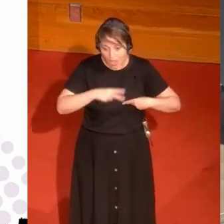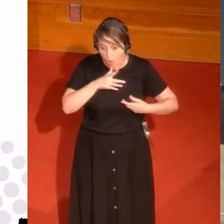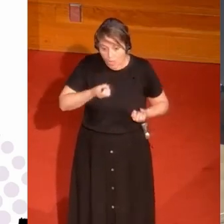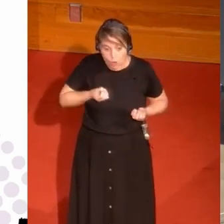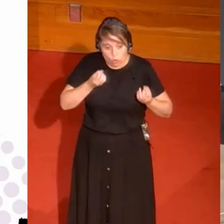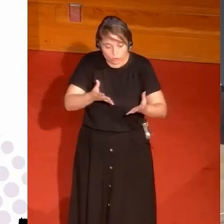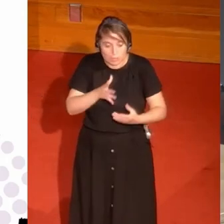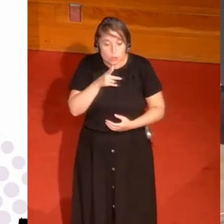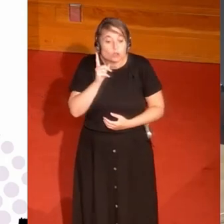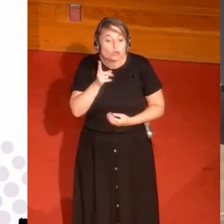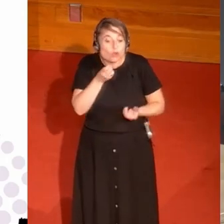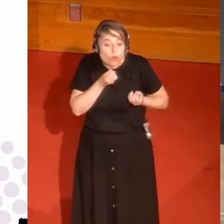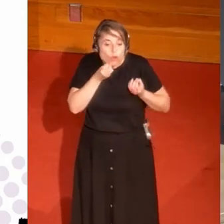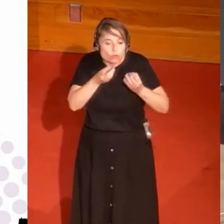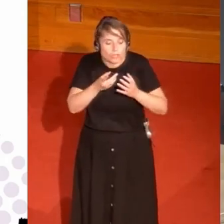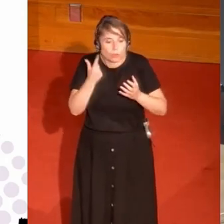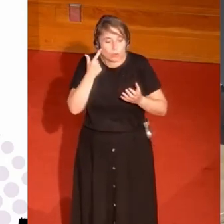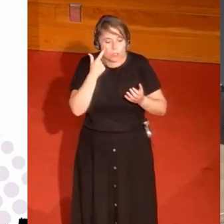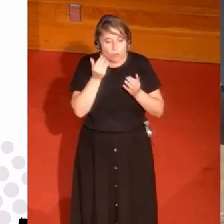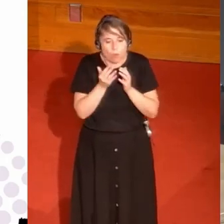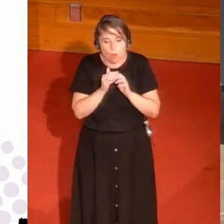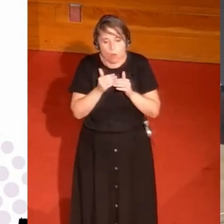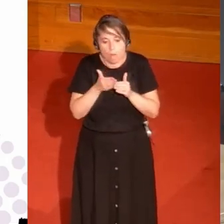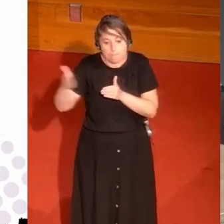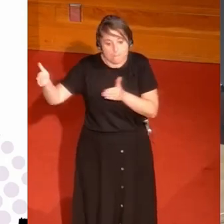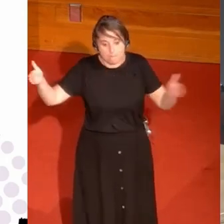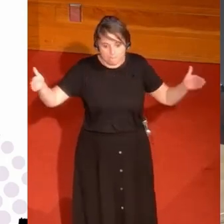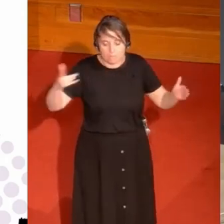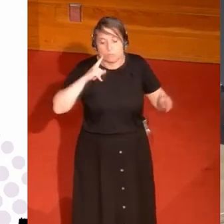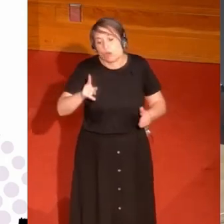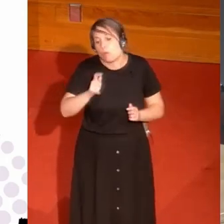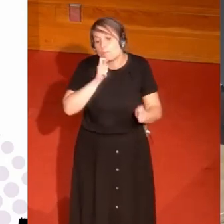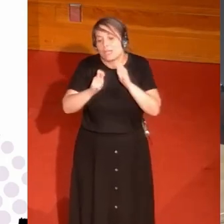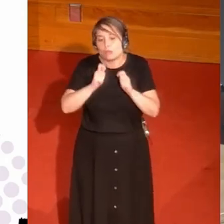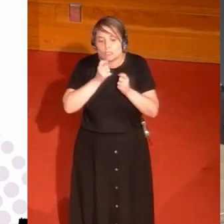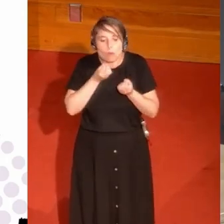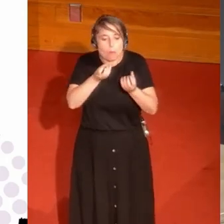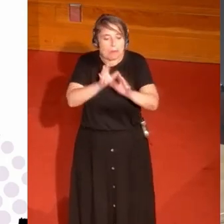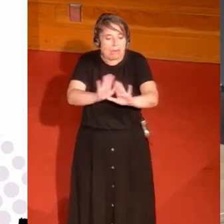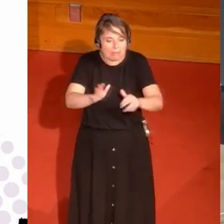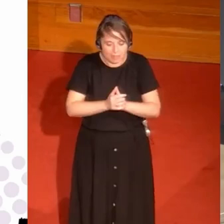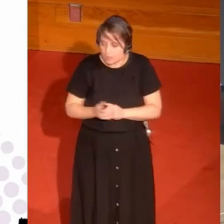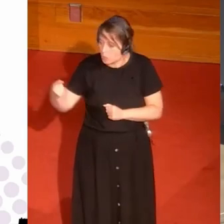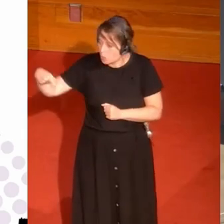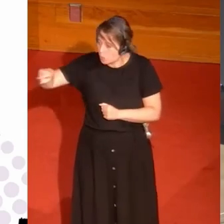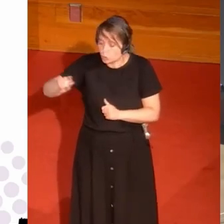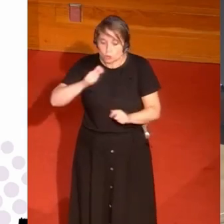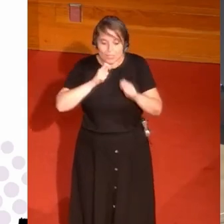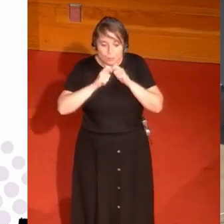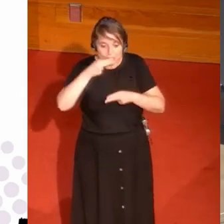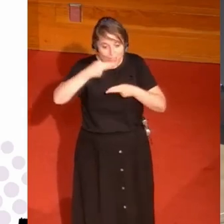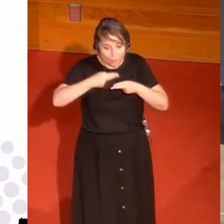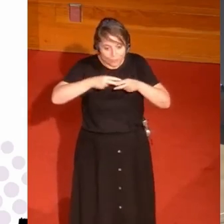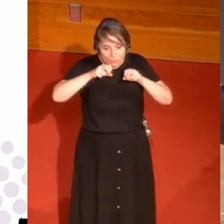final solamente contamos la polarización que hay no el periodismo declarativo Entonces cómo veis reporteros Sin fronteras